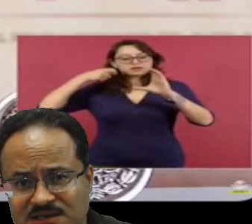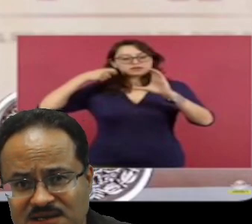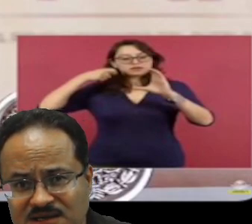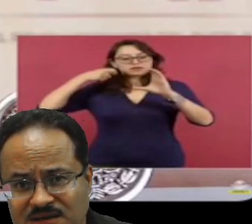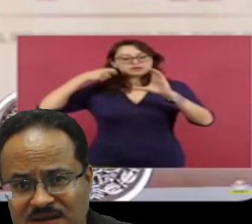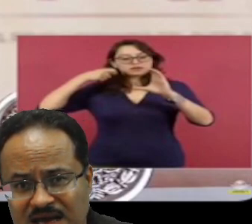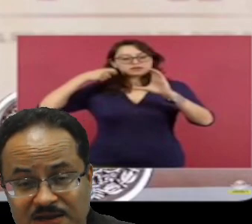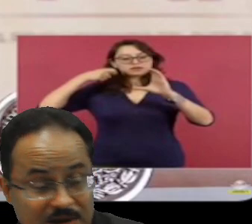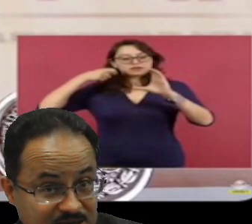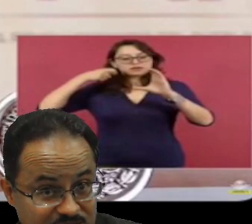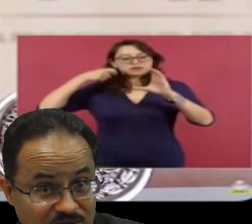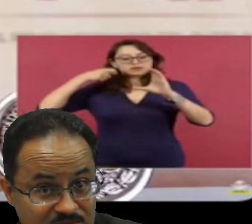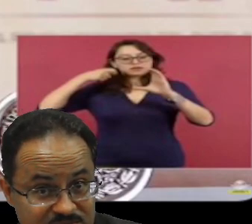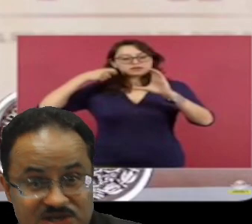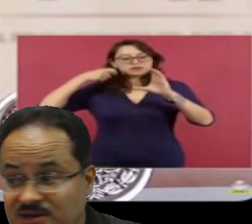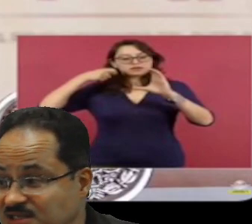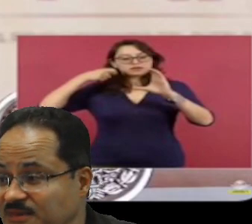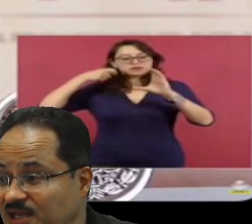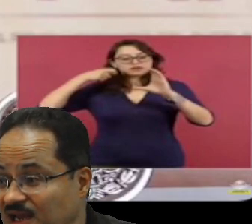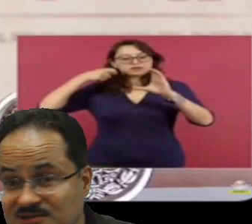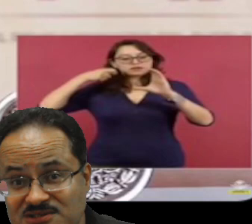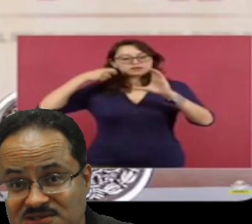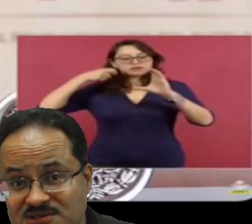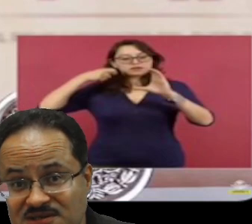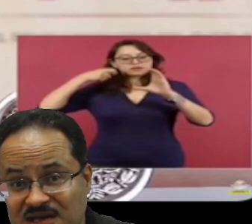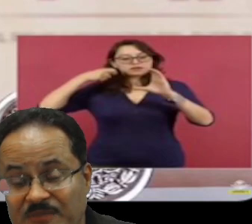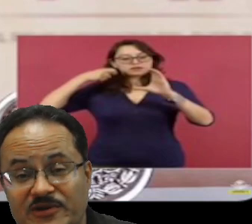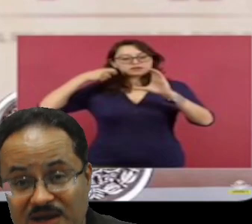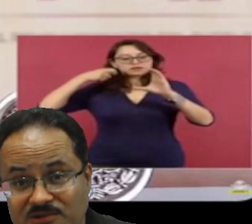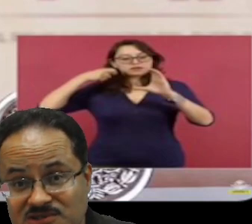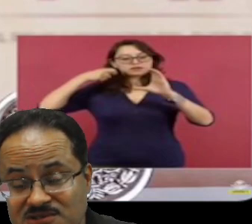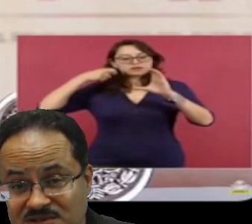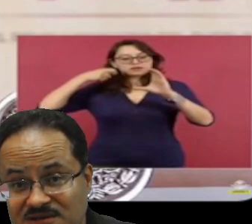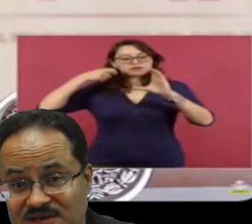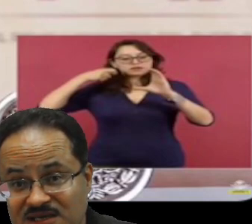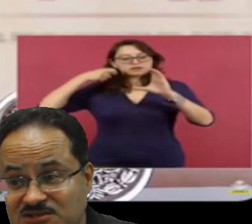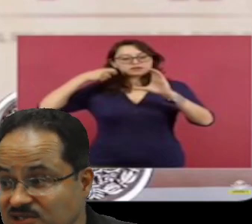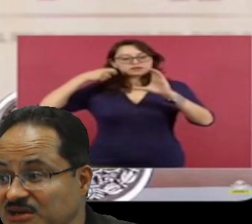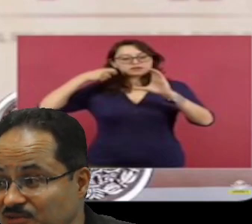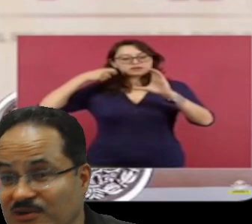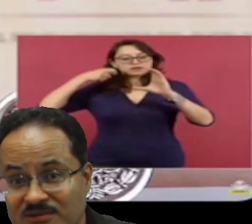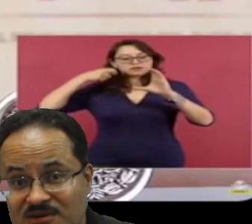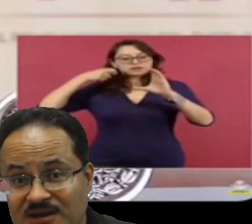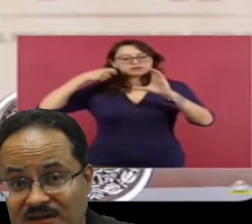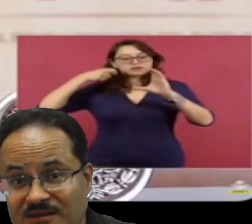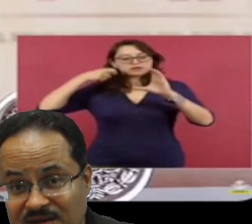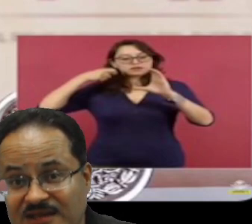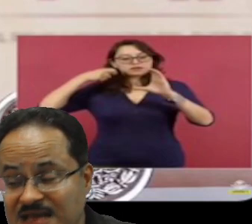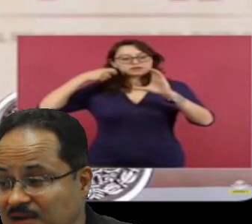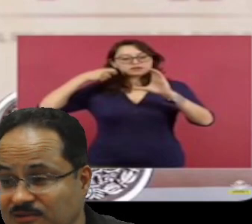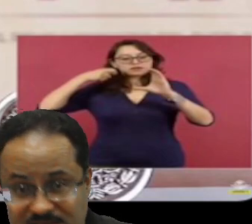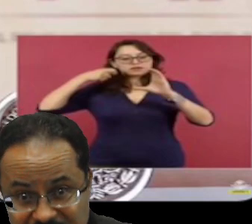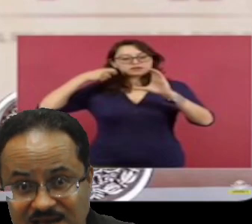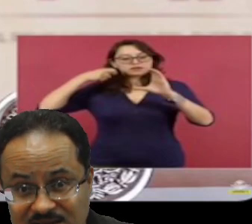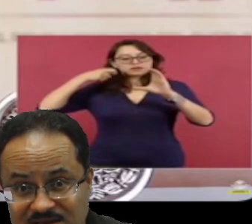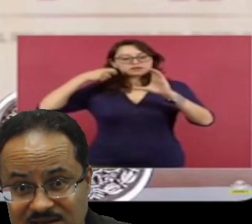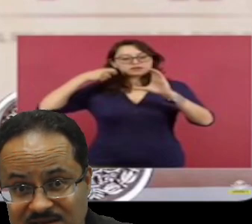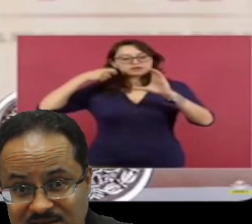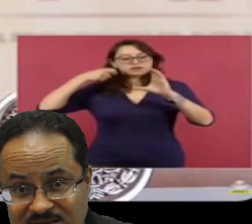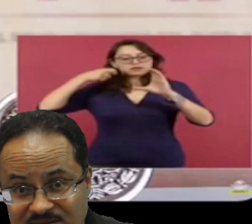eso al igual que yo millones de mexicanos apoyamos y estoy seguro que día con